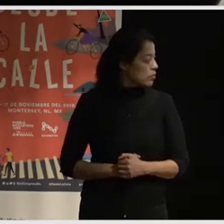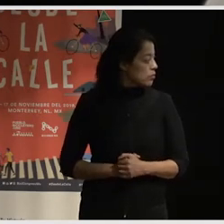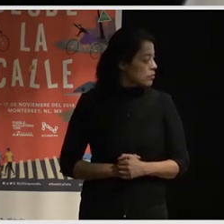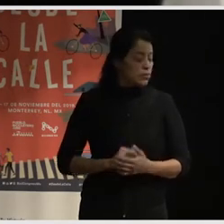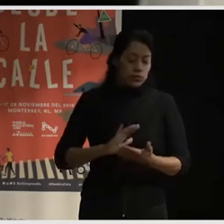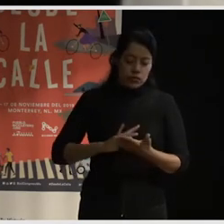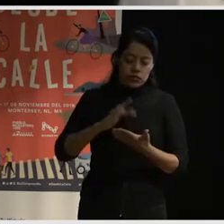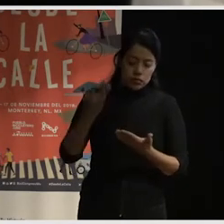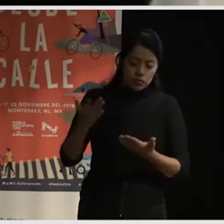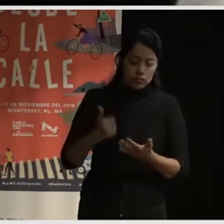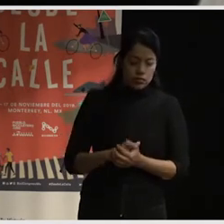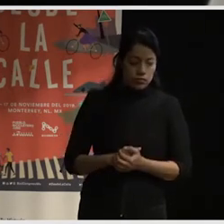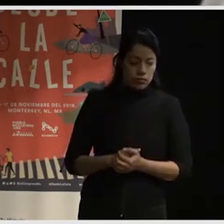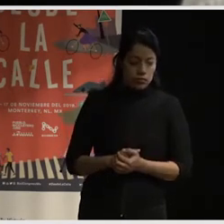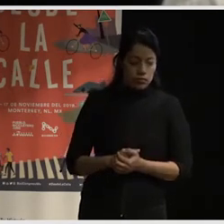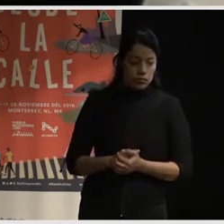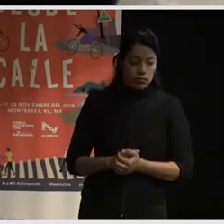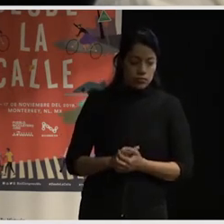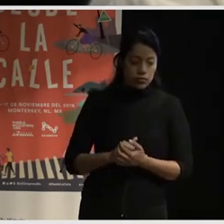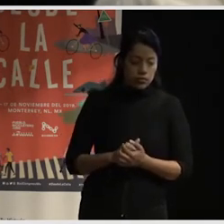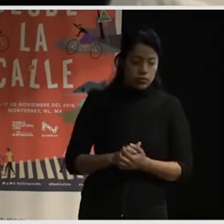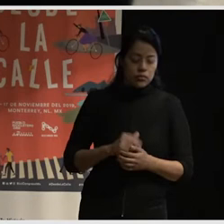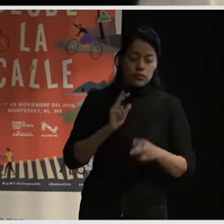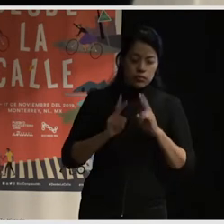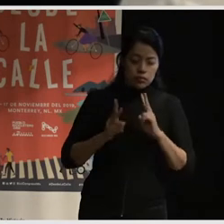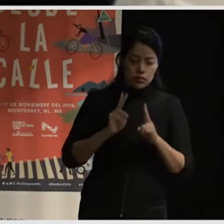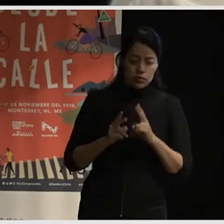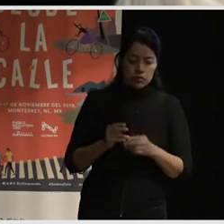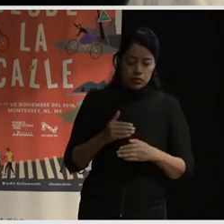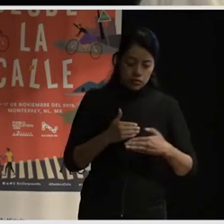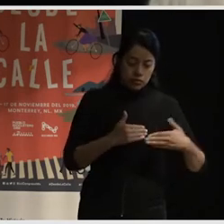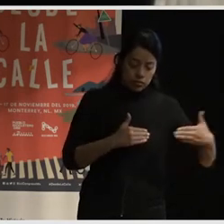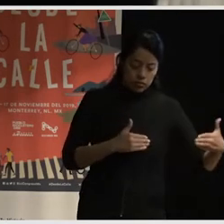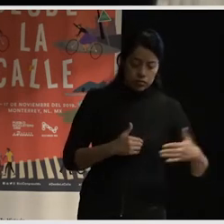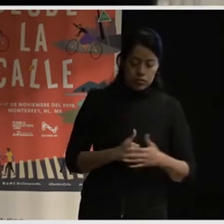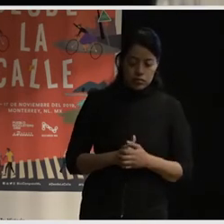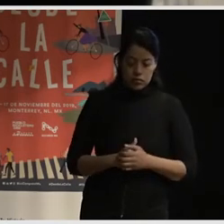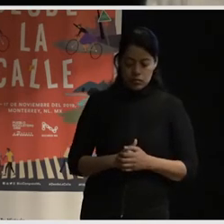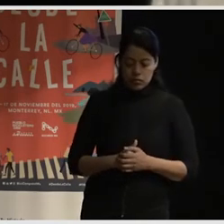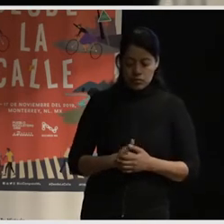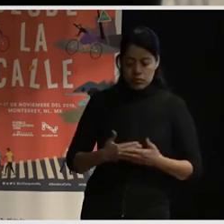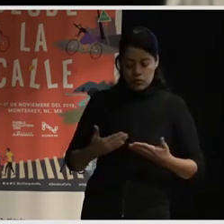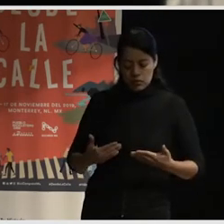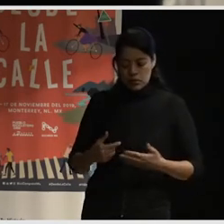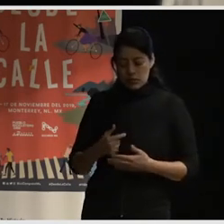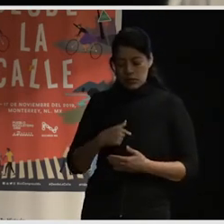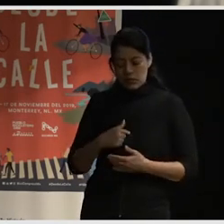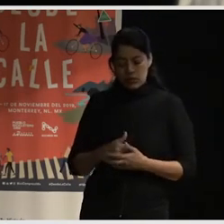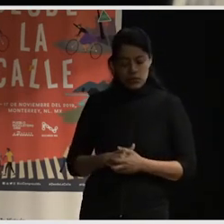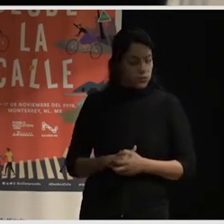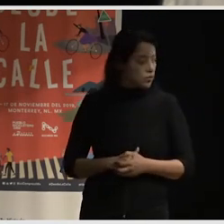agradezco también mucho el lugar en el que me tocó hablar después de ellos después de ellos y ella y